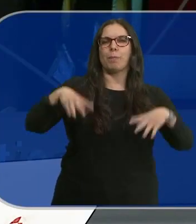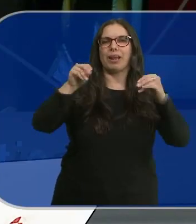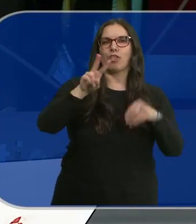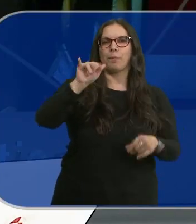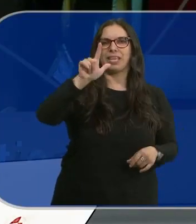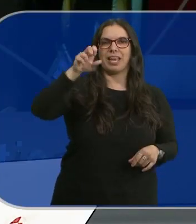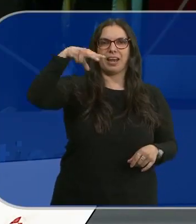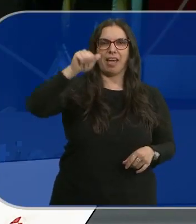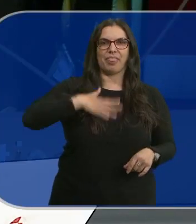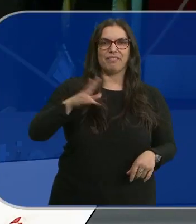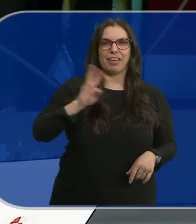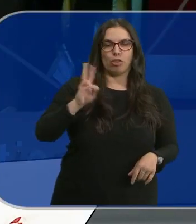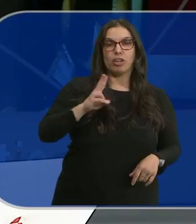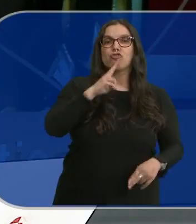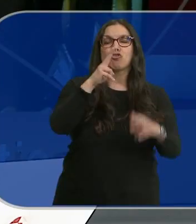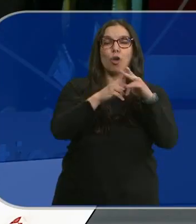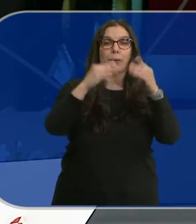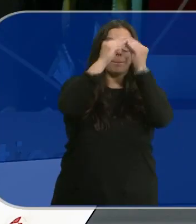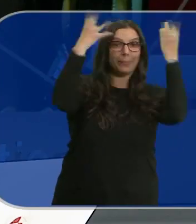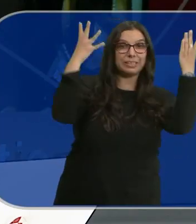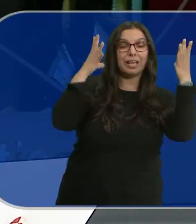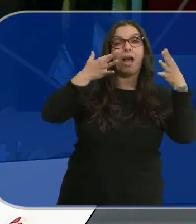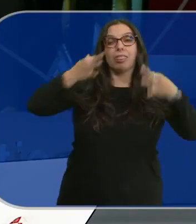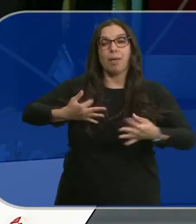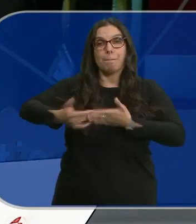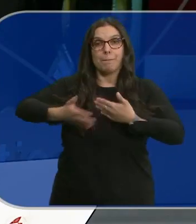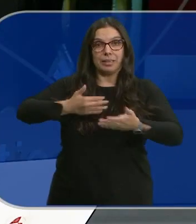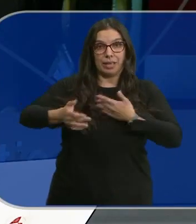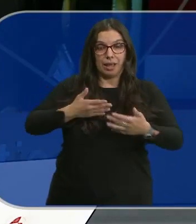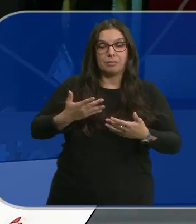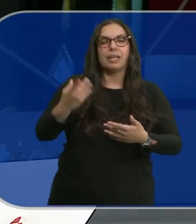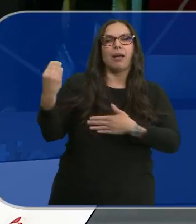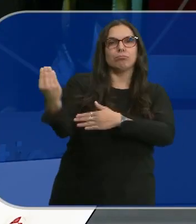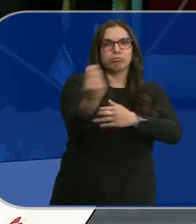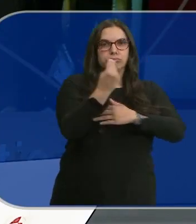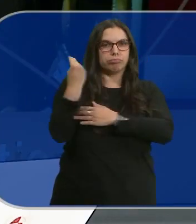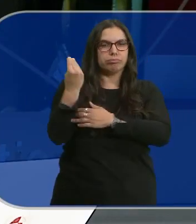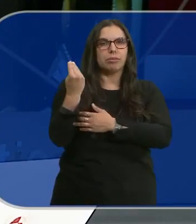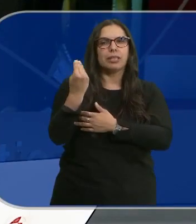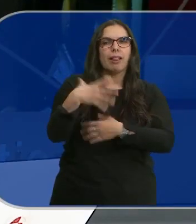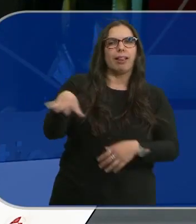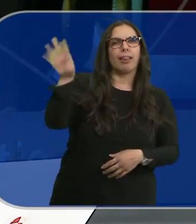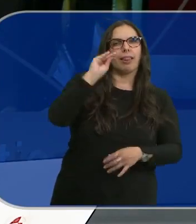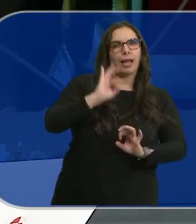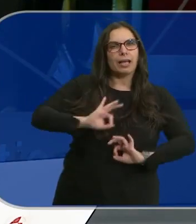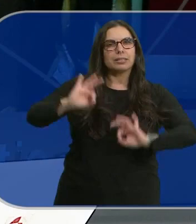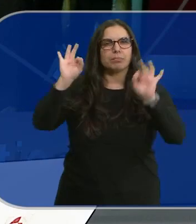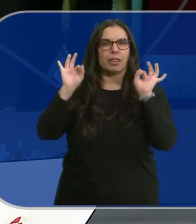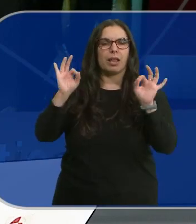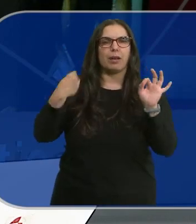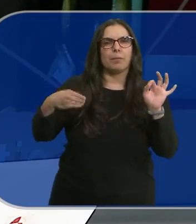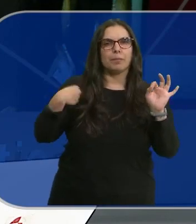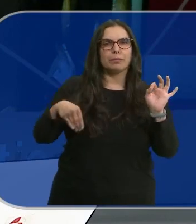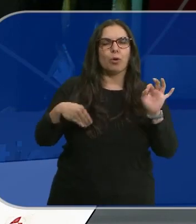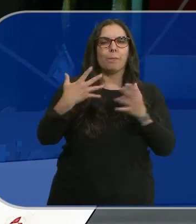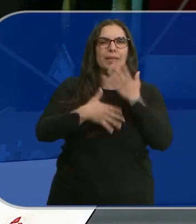es un recorrido antológico por su obra que dialoga con piezas del Museo Nacional de Escultura en una particular interpretación de la materia y la